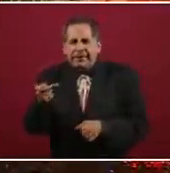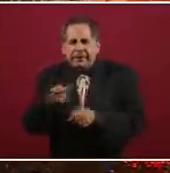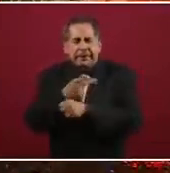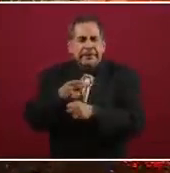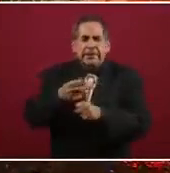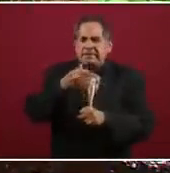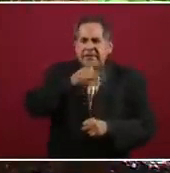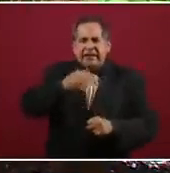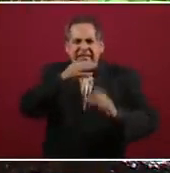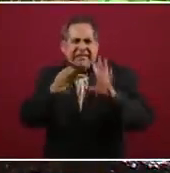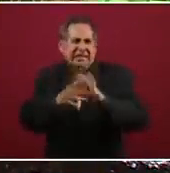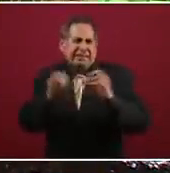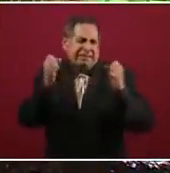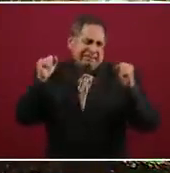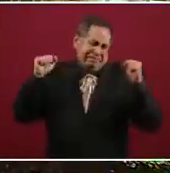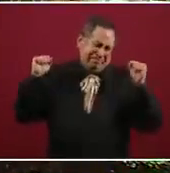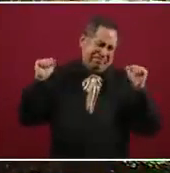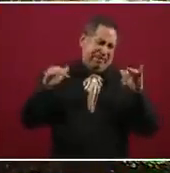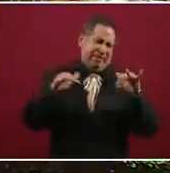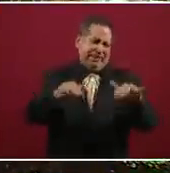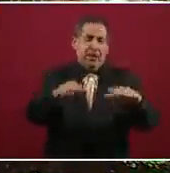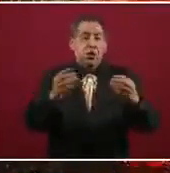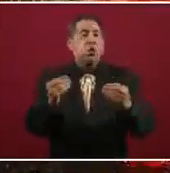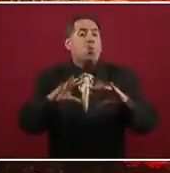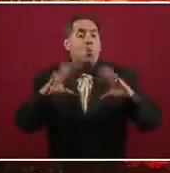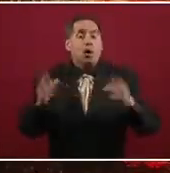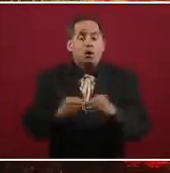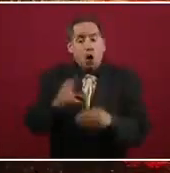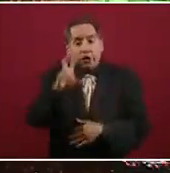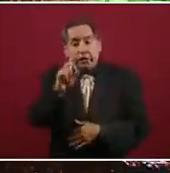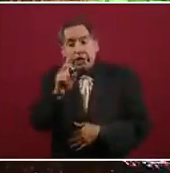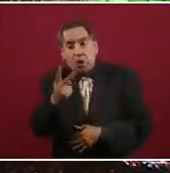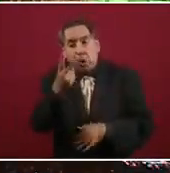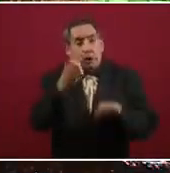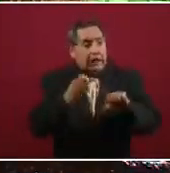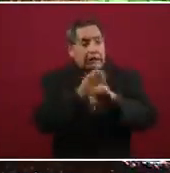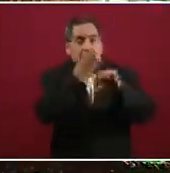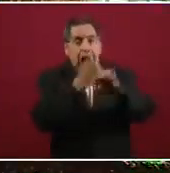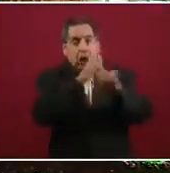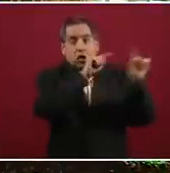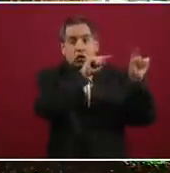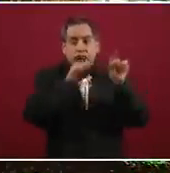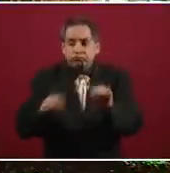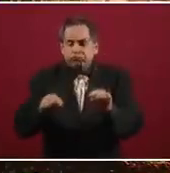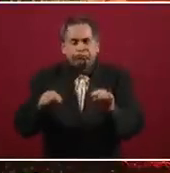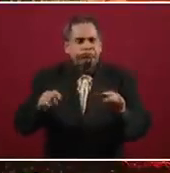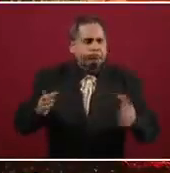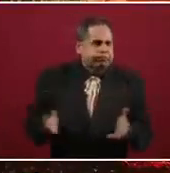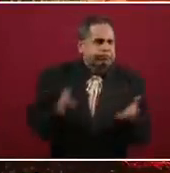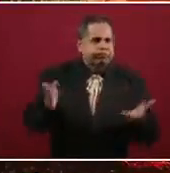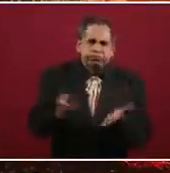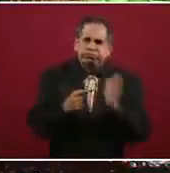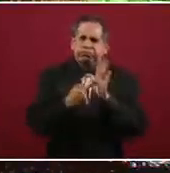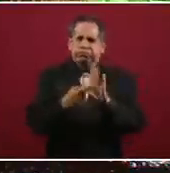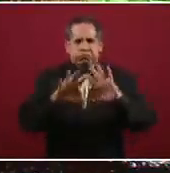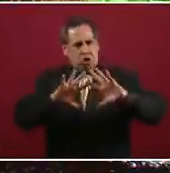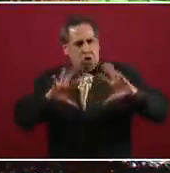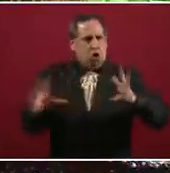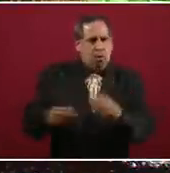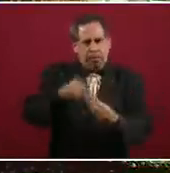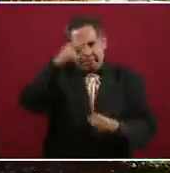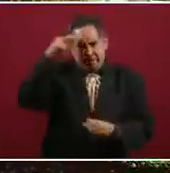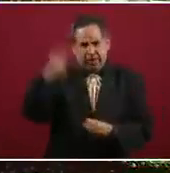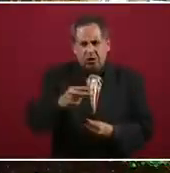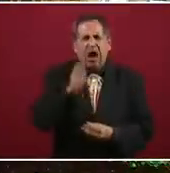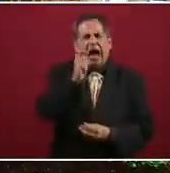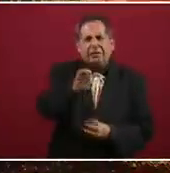popular en la que han participado y van a participar en total las 32 entidades federativas que conforman este país? México. Rita, ¿cómo